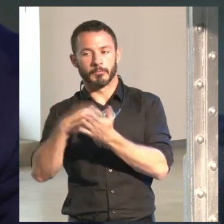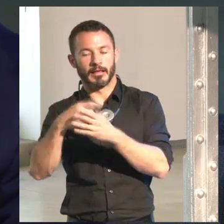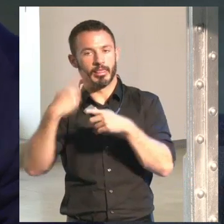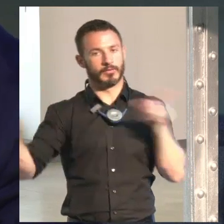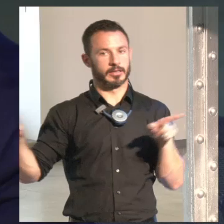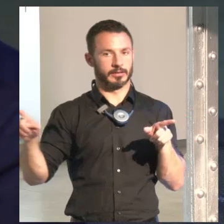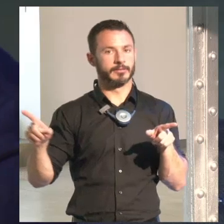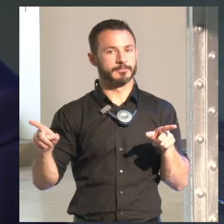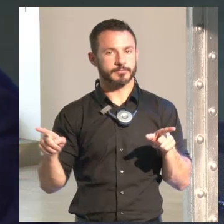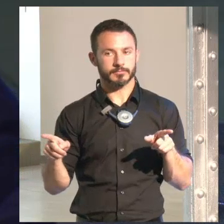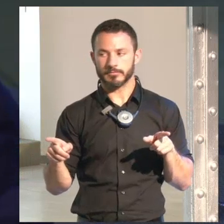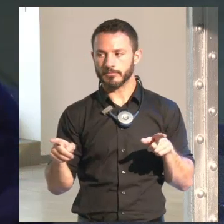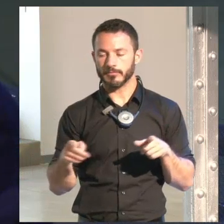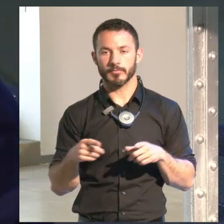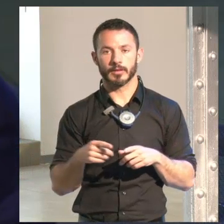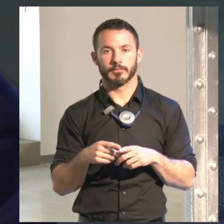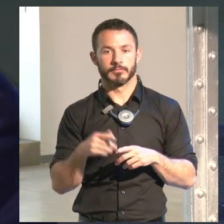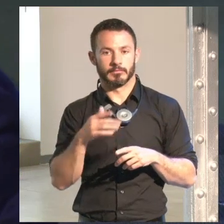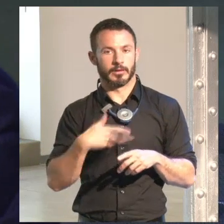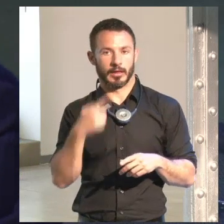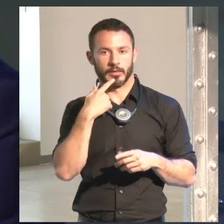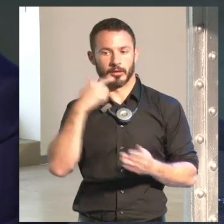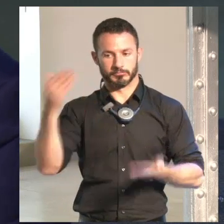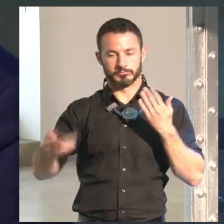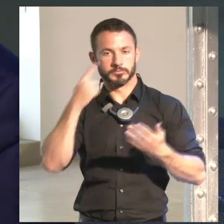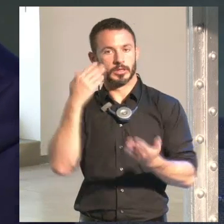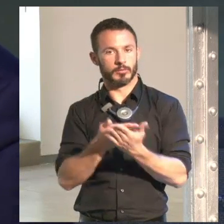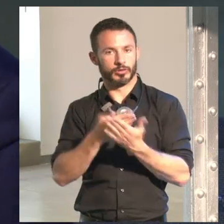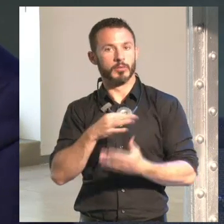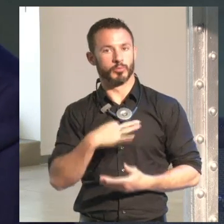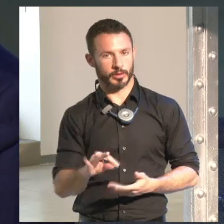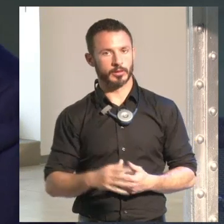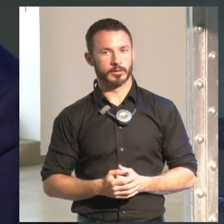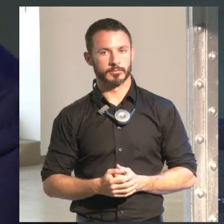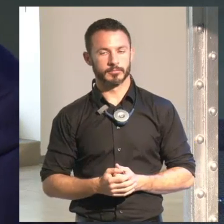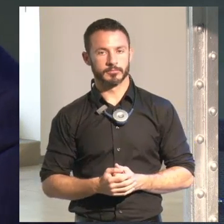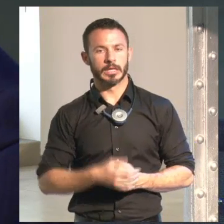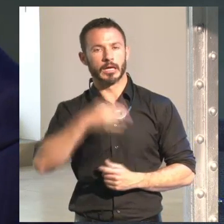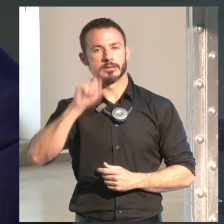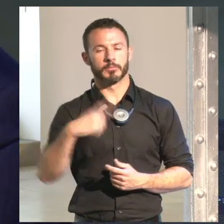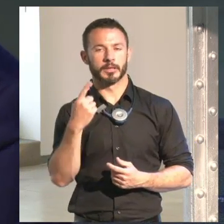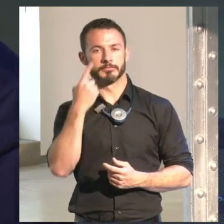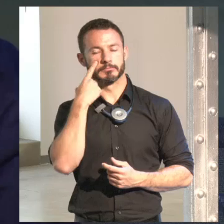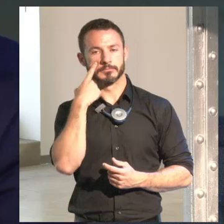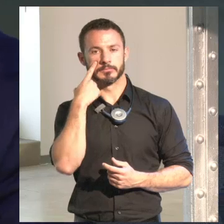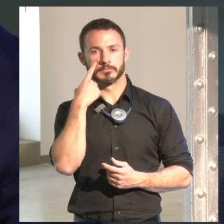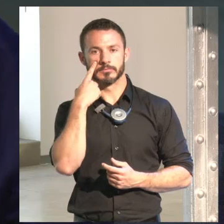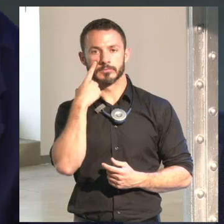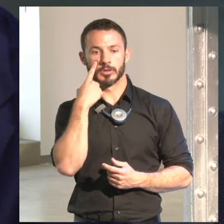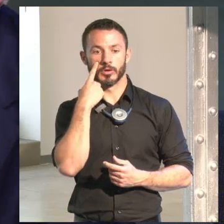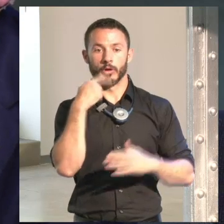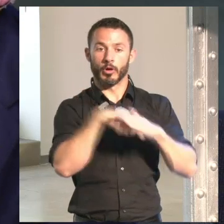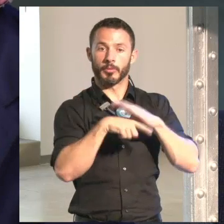hay un diferencial ahí, es que empíricamente es demostrable, ¿no? También miramos qué ocurría con un operador